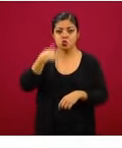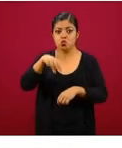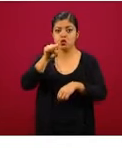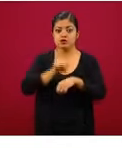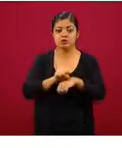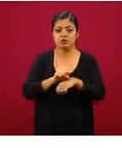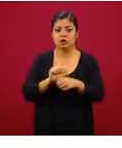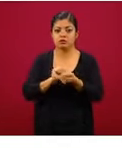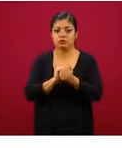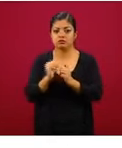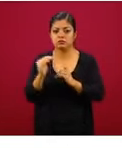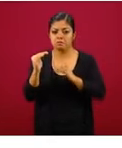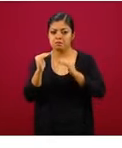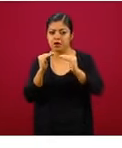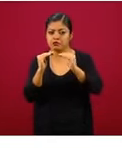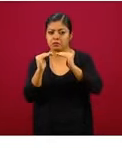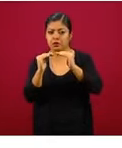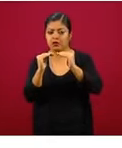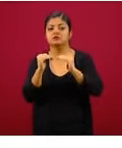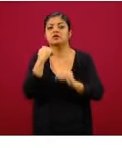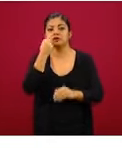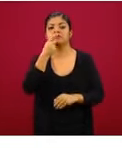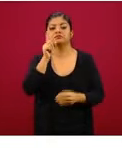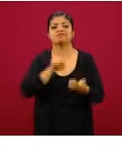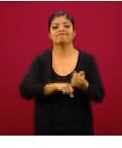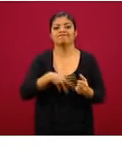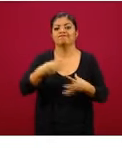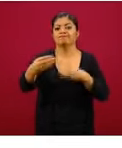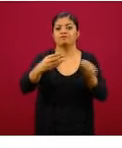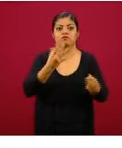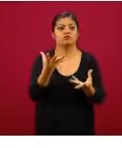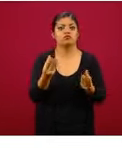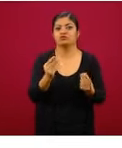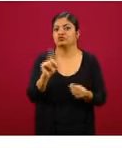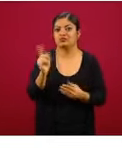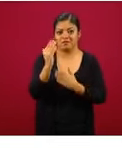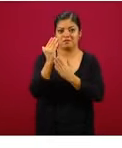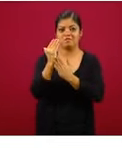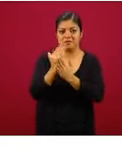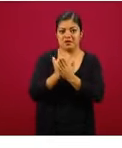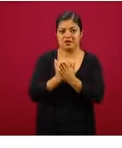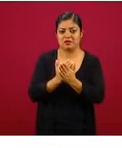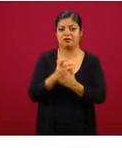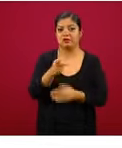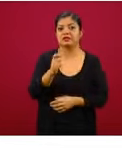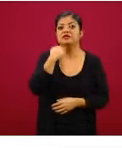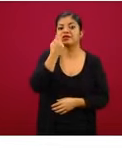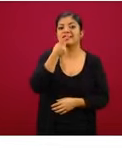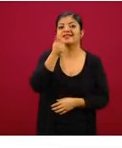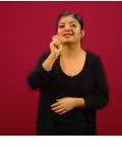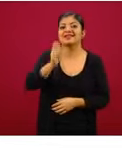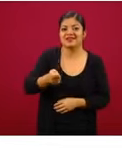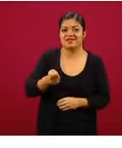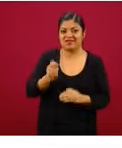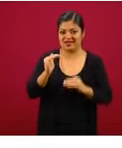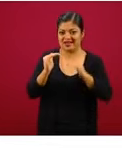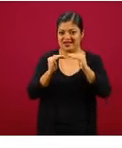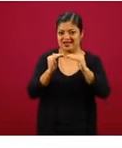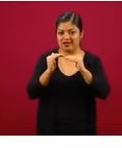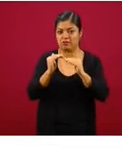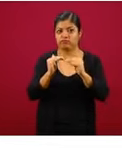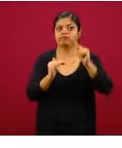semana atrás son similares, es decir, estamos viendo la misma tasa de incidencia, lo que quiere decir que no ha habido un crecimiento en la transmisión como